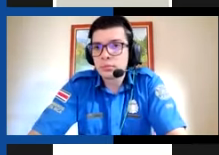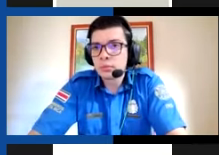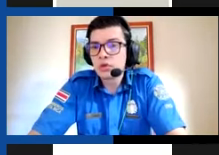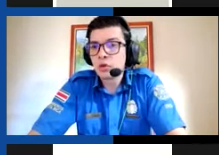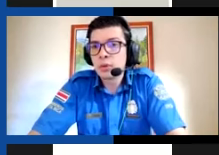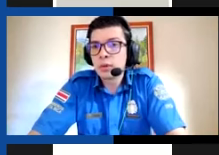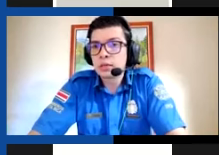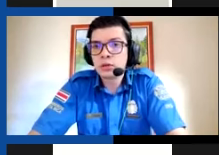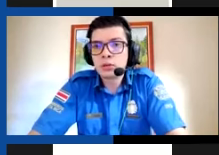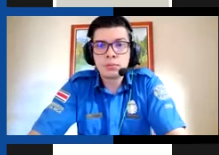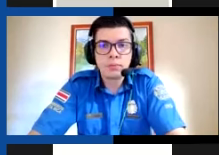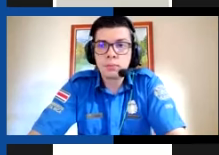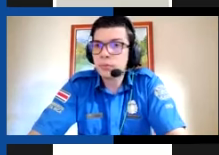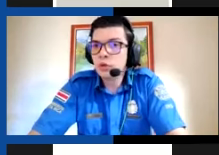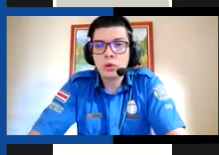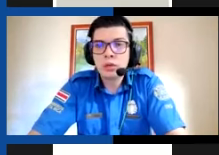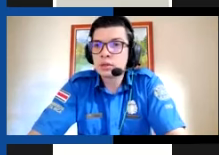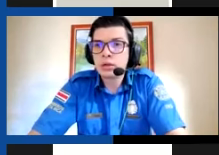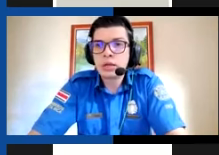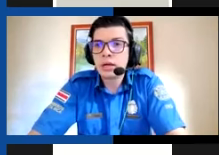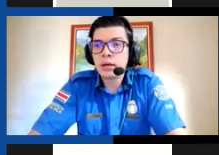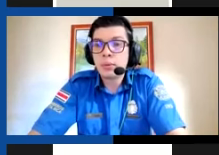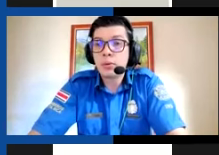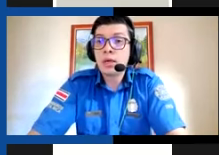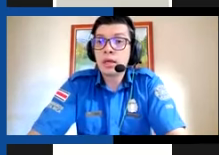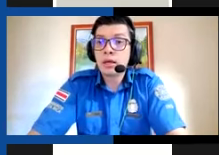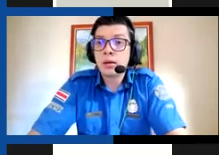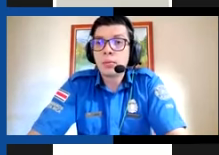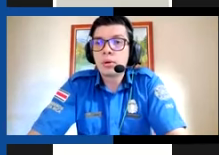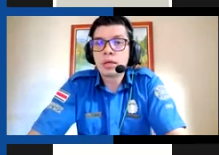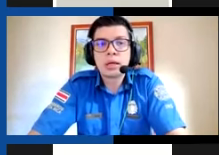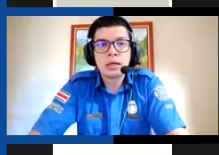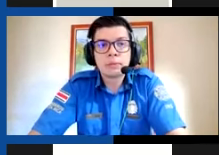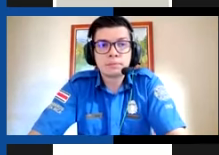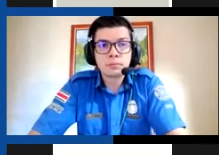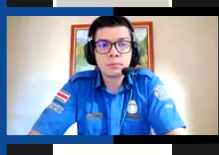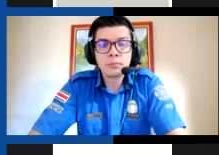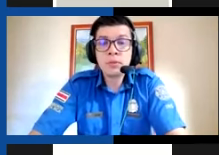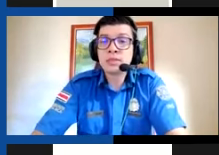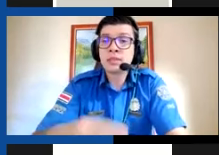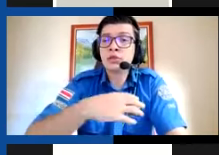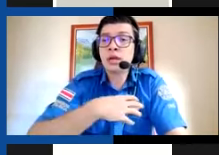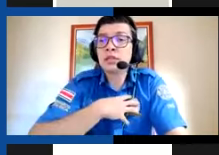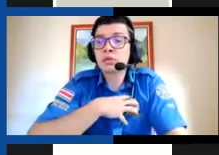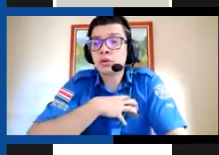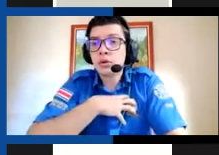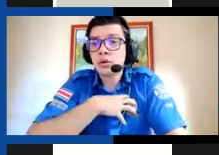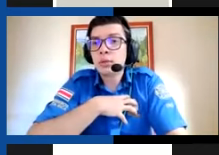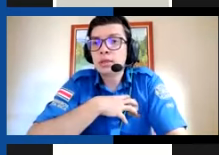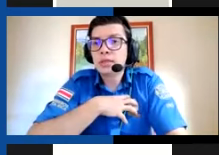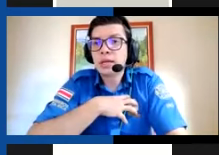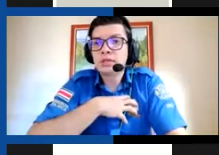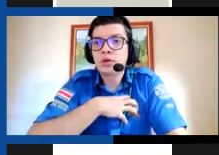Entonces, recomendación no es lo ideal. ¿Por qué? Porque si yo realizo mi instalación